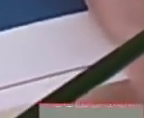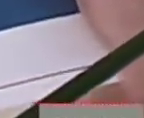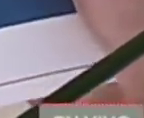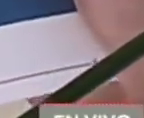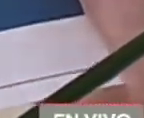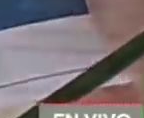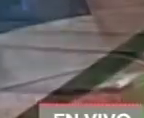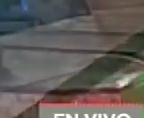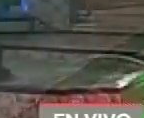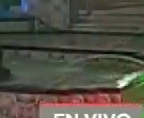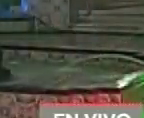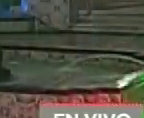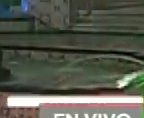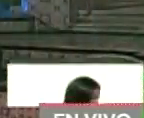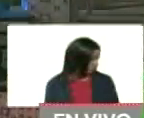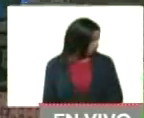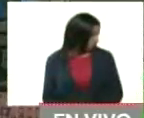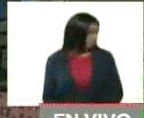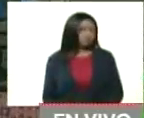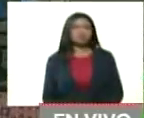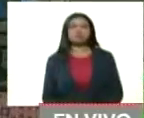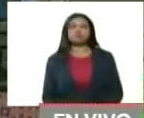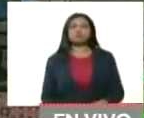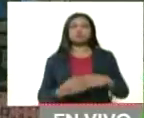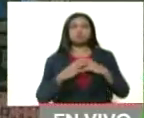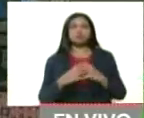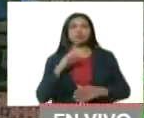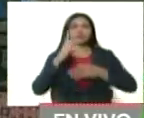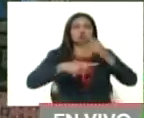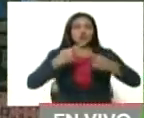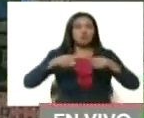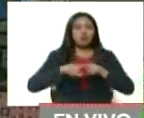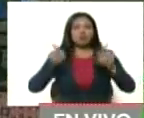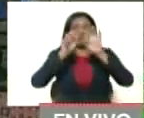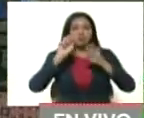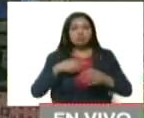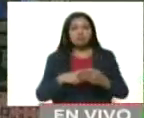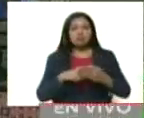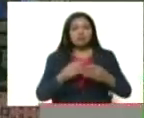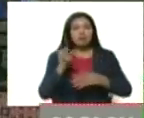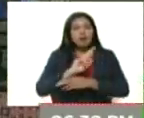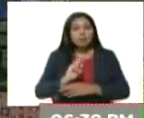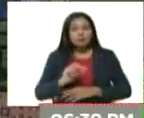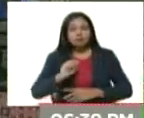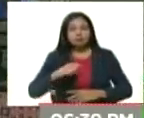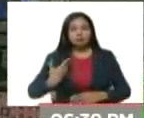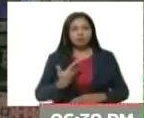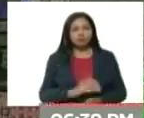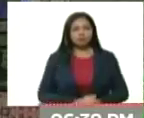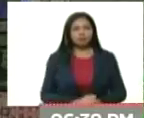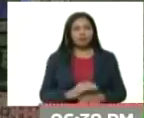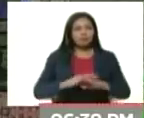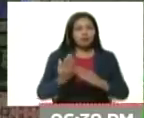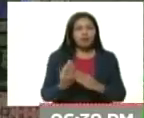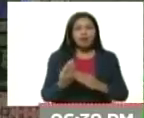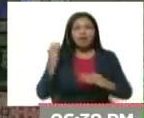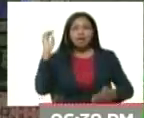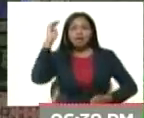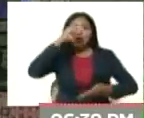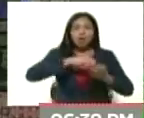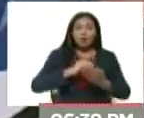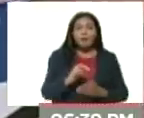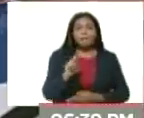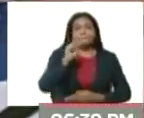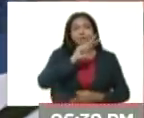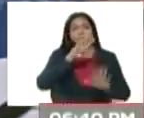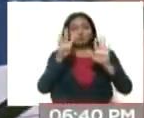hacer seguimiento de los casos y de producir el aislamiento lo más pronto que se pueda. Porque fíjense que ya en Aragua tenemos 29 casos. De